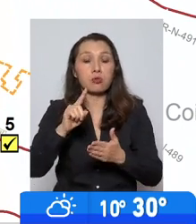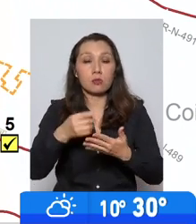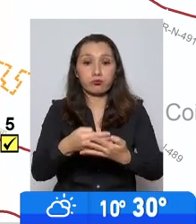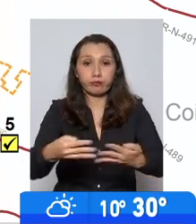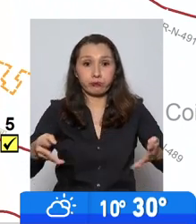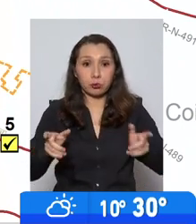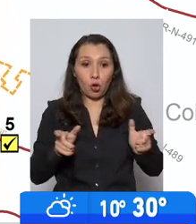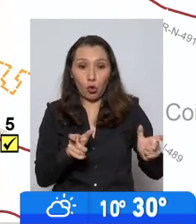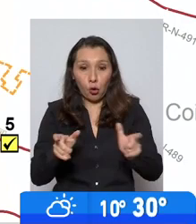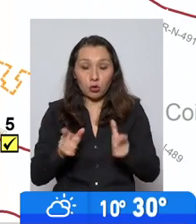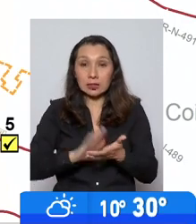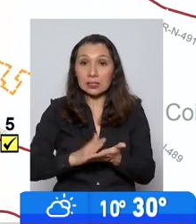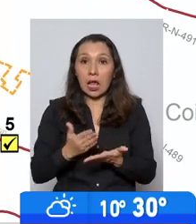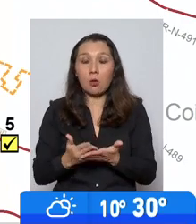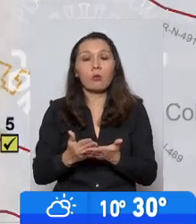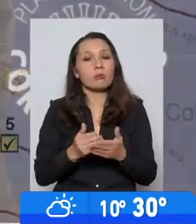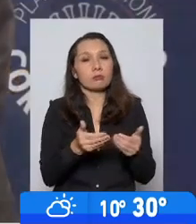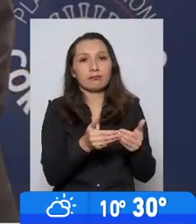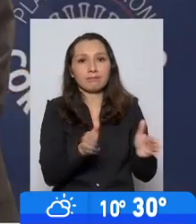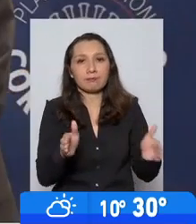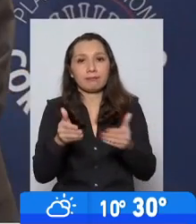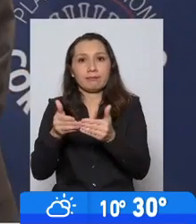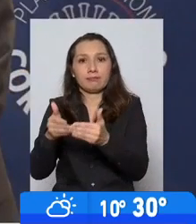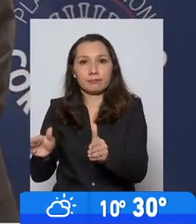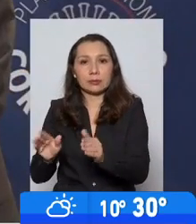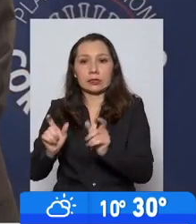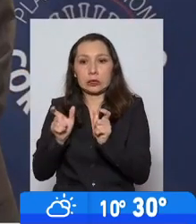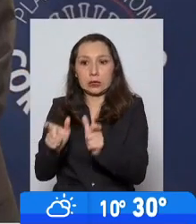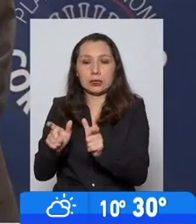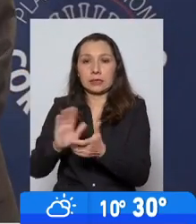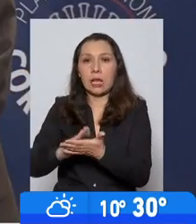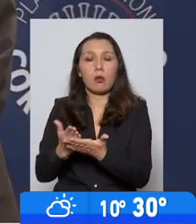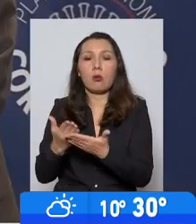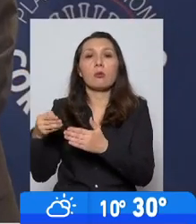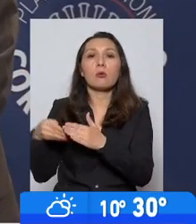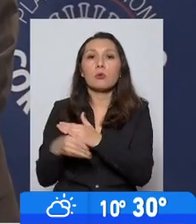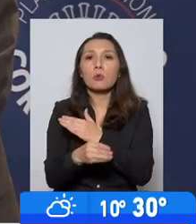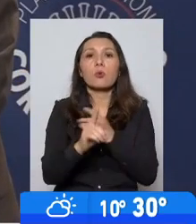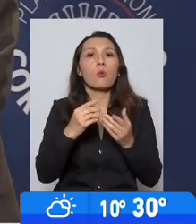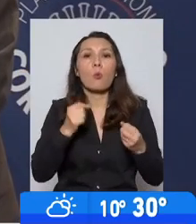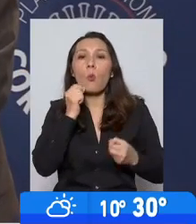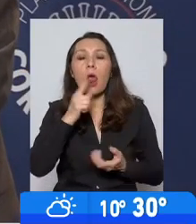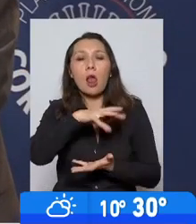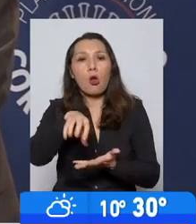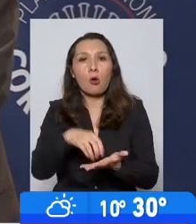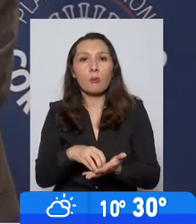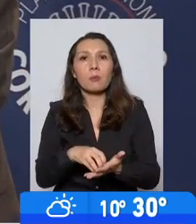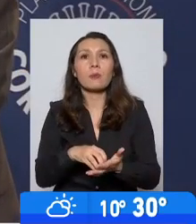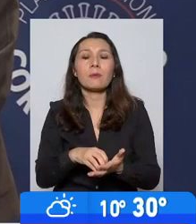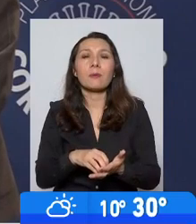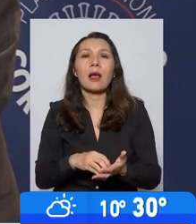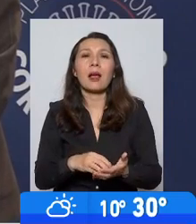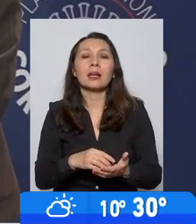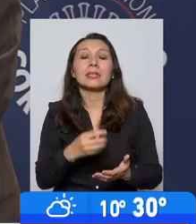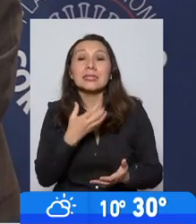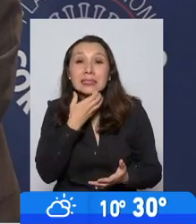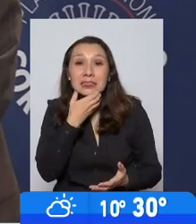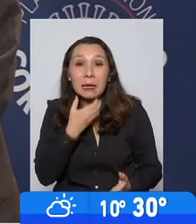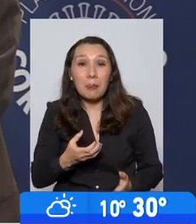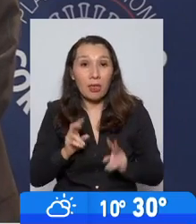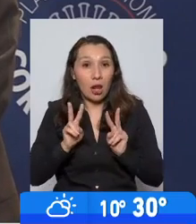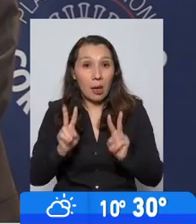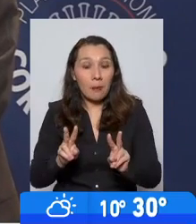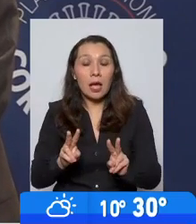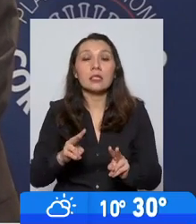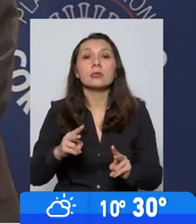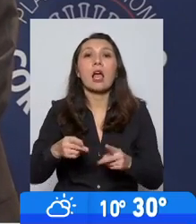cordón sanitario, se levanta esta medida de cordón sanitario para las comunas de San Pedro de la Paz y Hualpén,